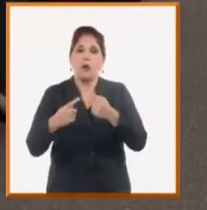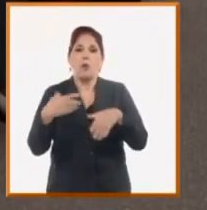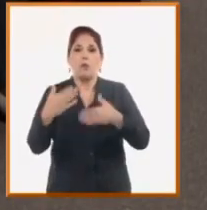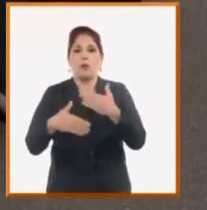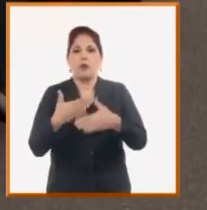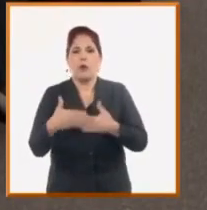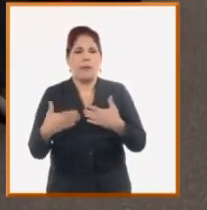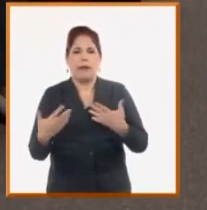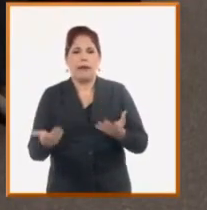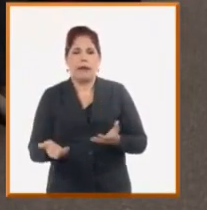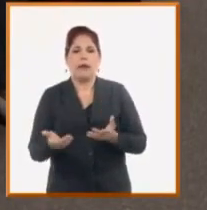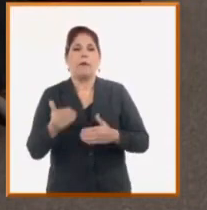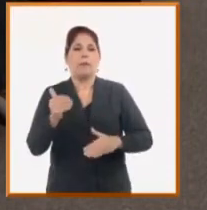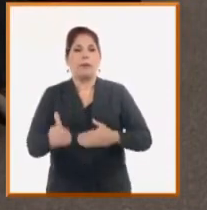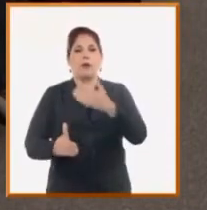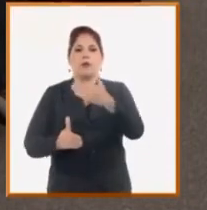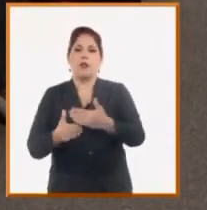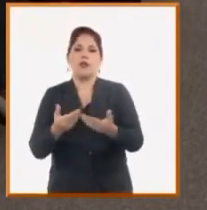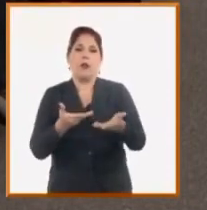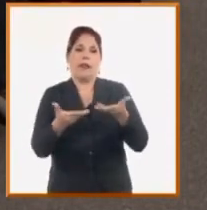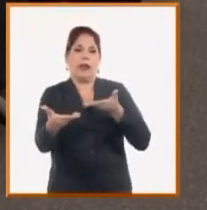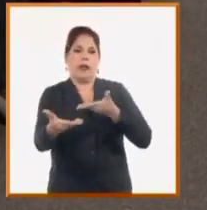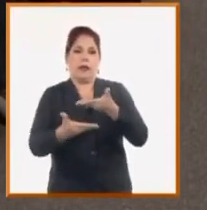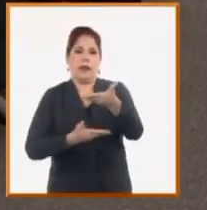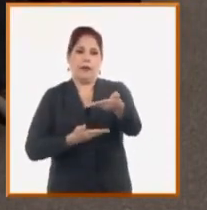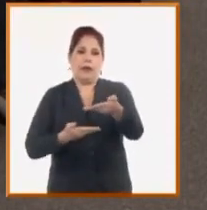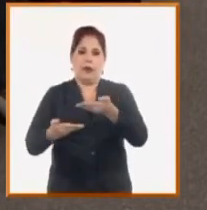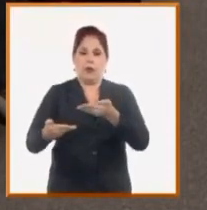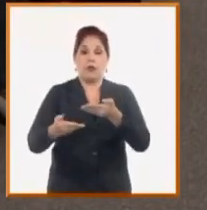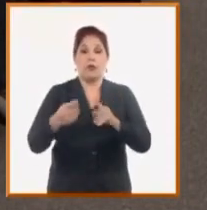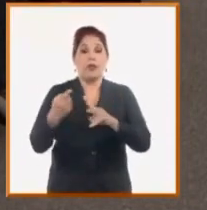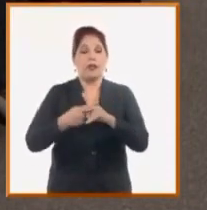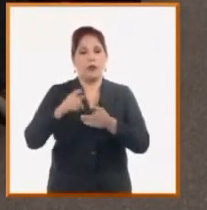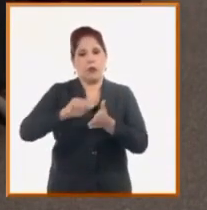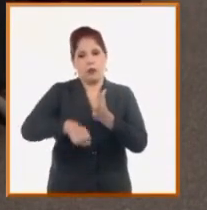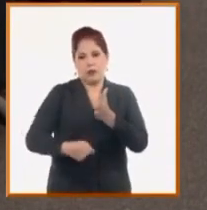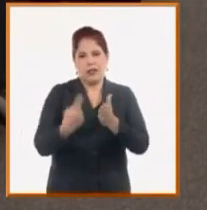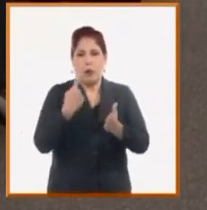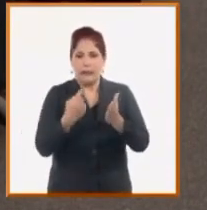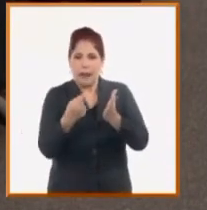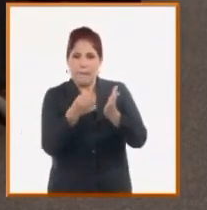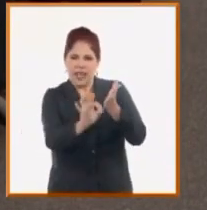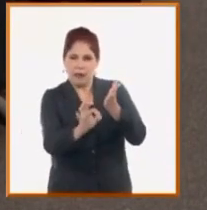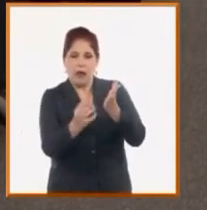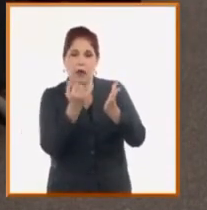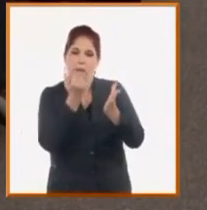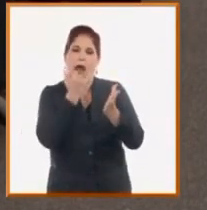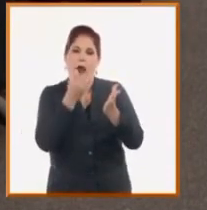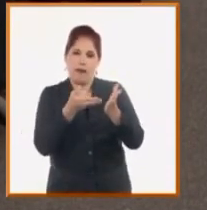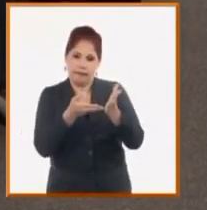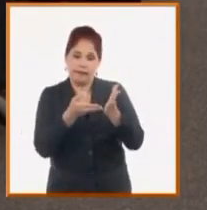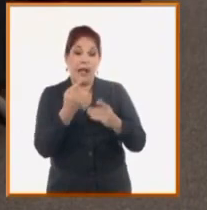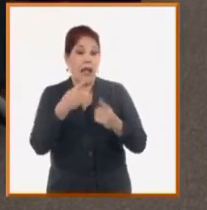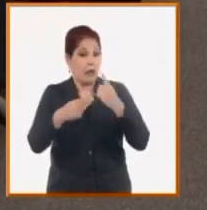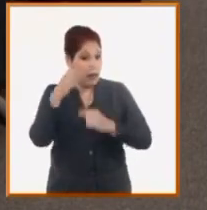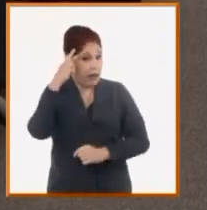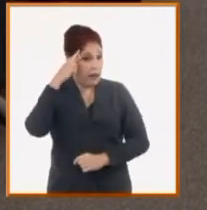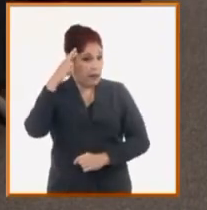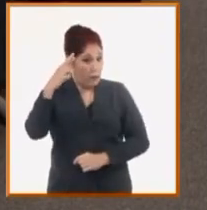veces en los procesos negociadores y de contratación. Pero esta decisión que todos recordarán